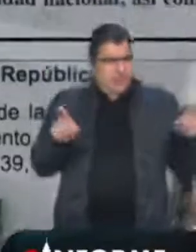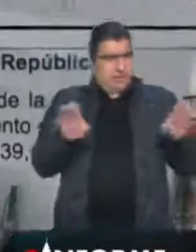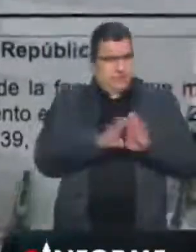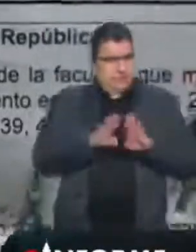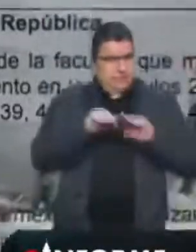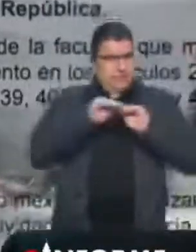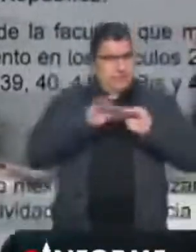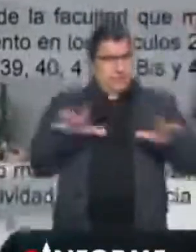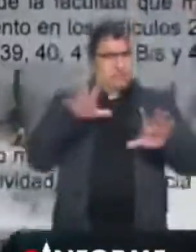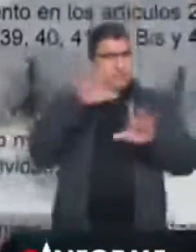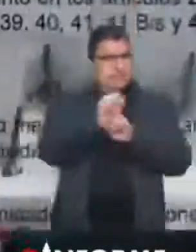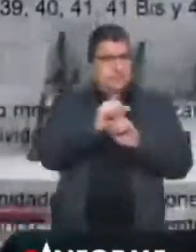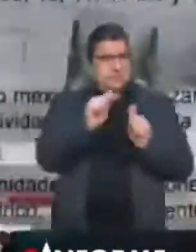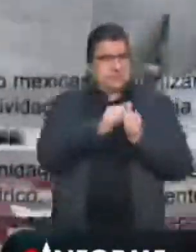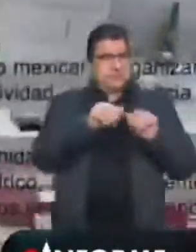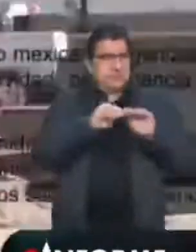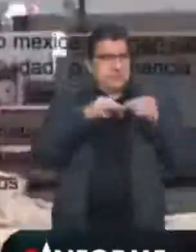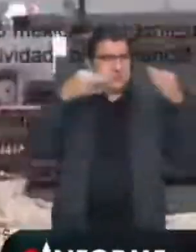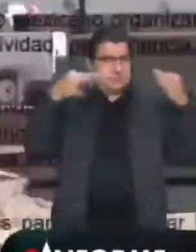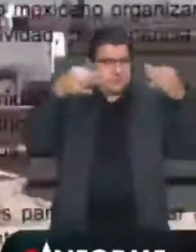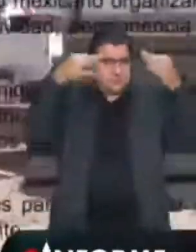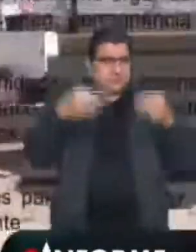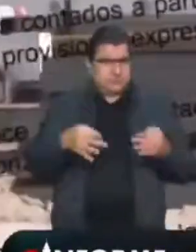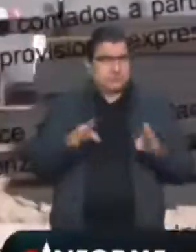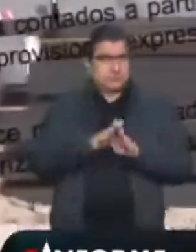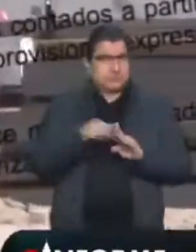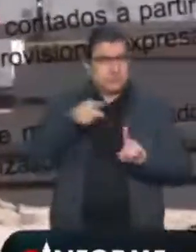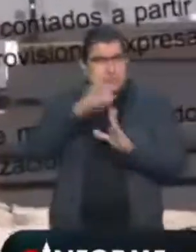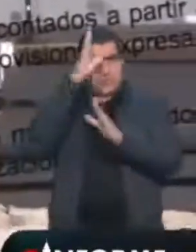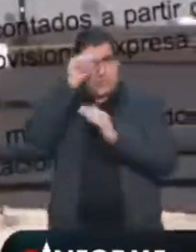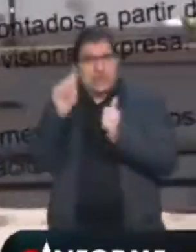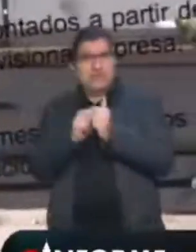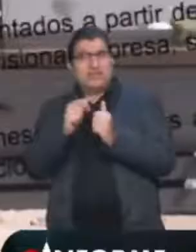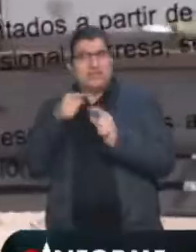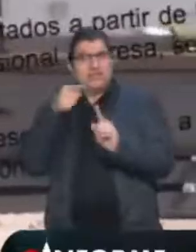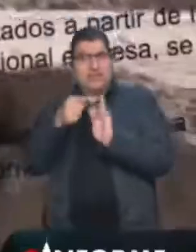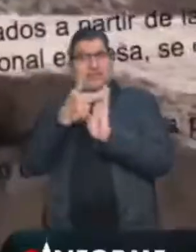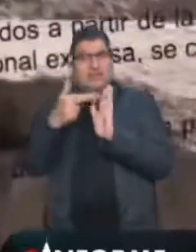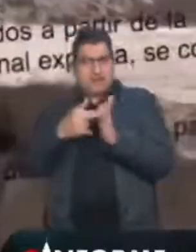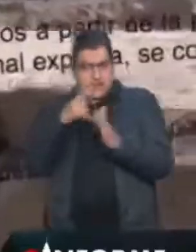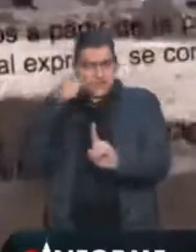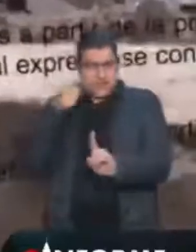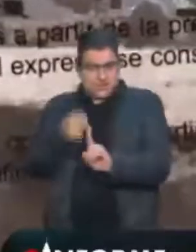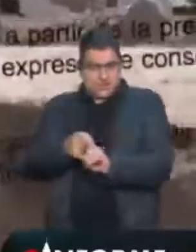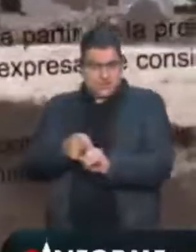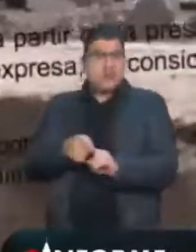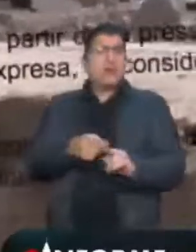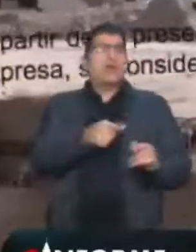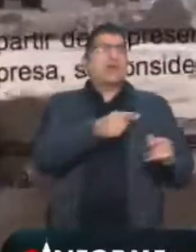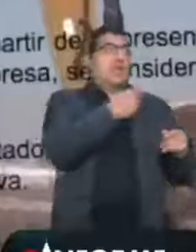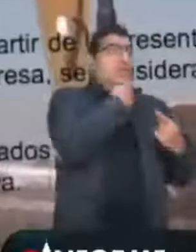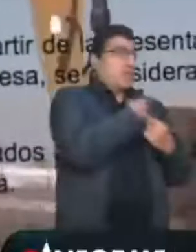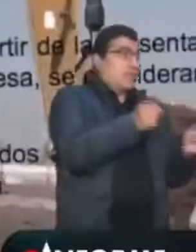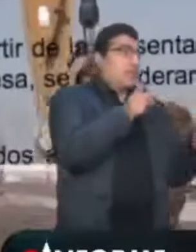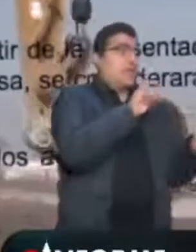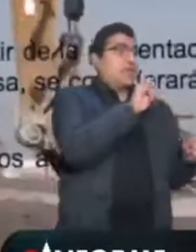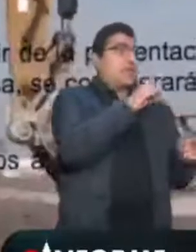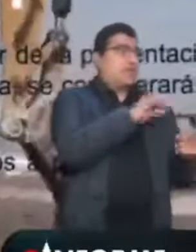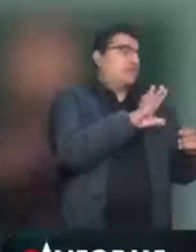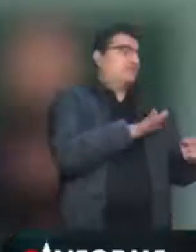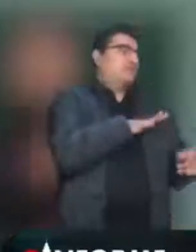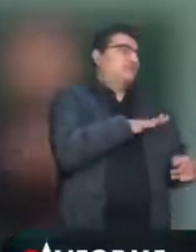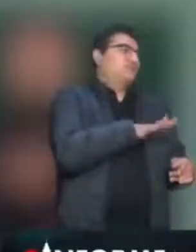al alcance de lo que establece el documento. Mientras que el acuerdo es una regla con efecto específico, el decreto tiene un impacto de carácter